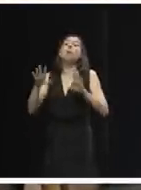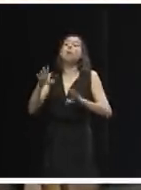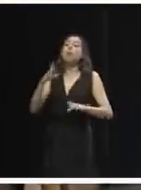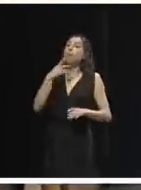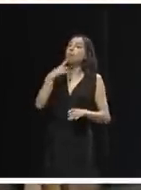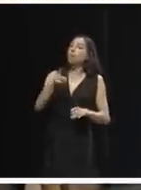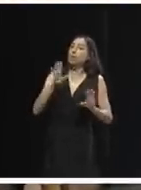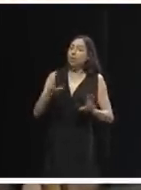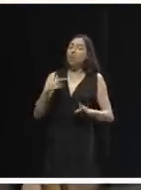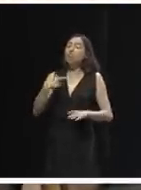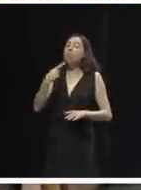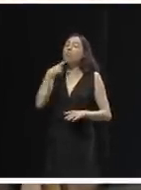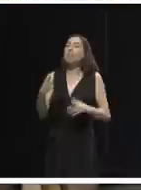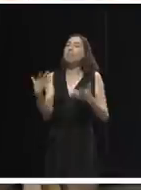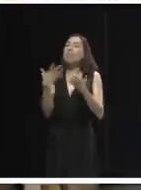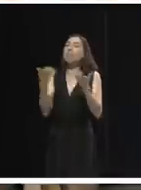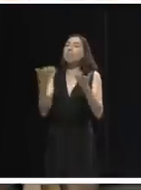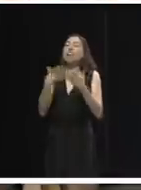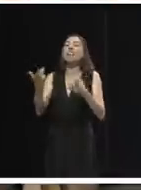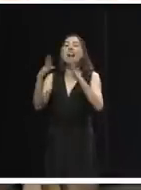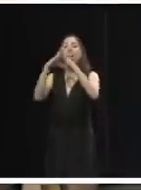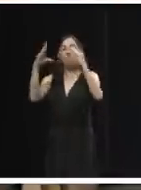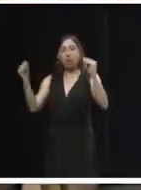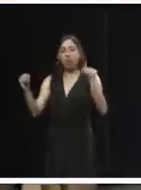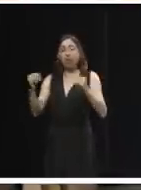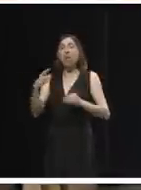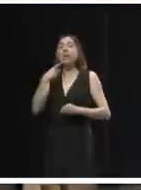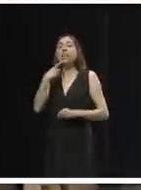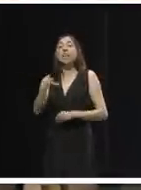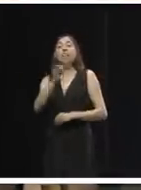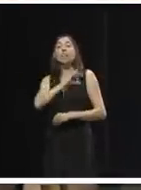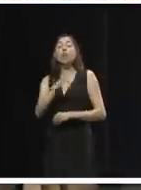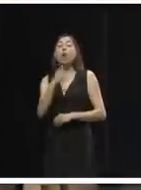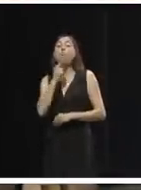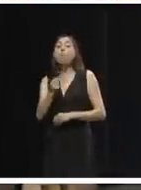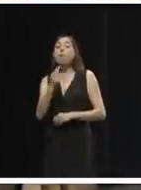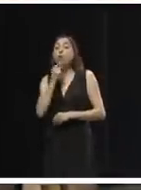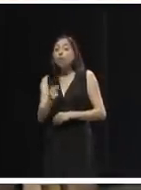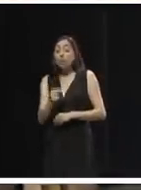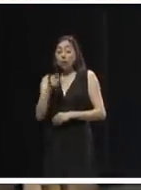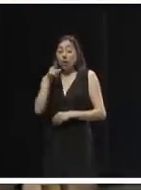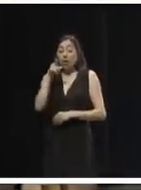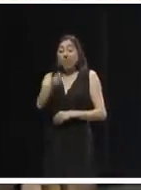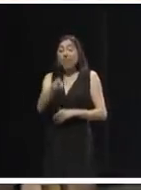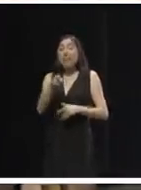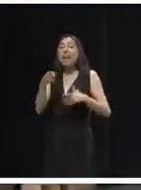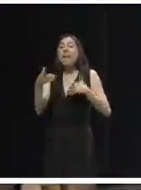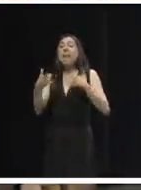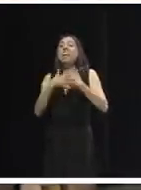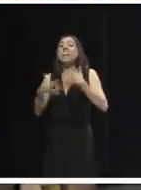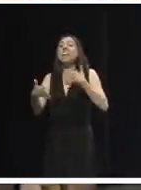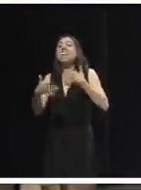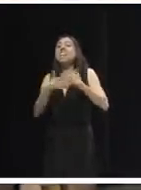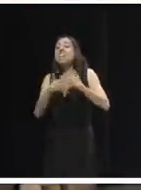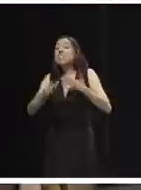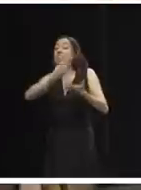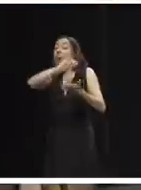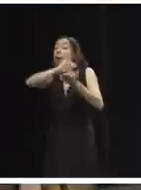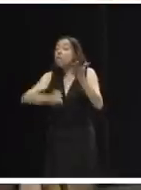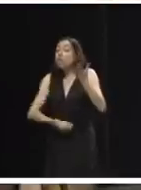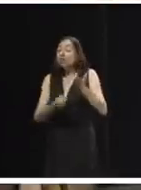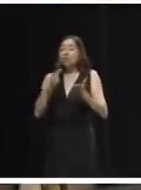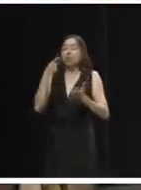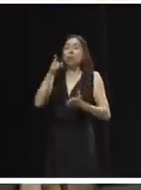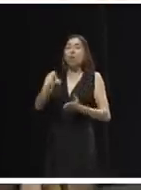decir en andaluz, nos dice que el señor Moreno Bonilla, que es quien registra los fijos discontinuos en